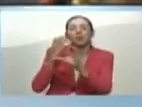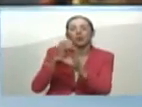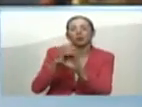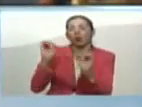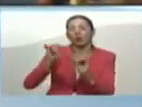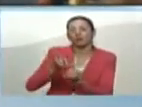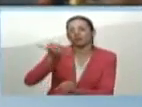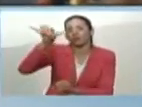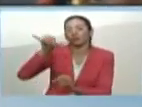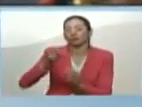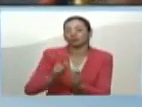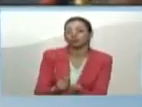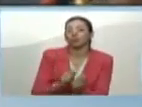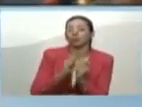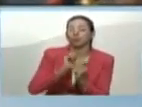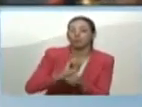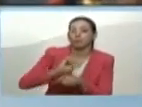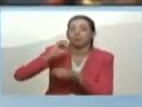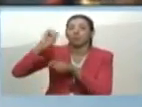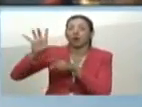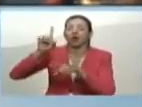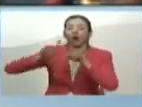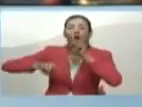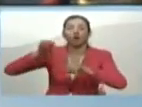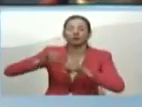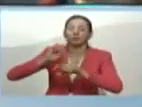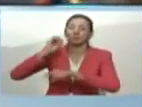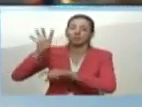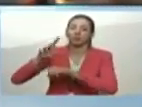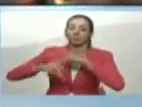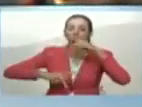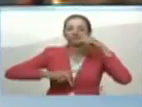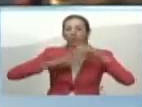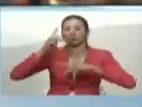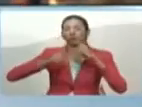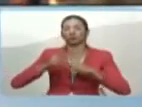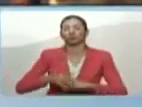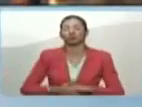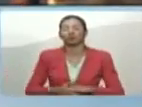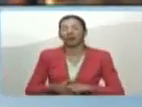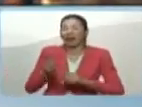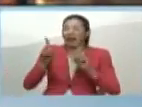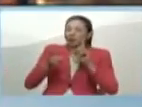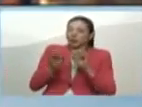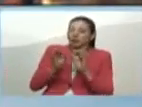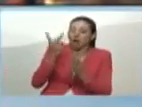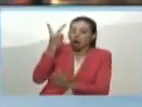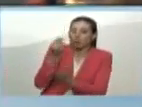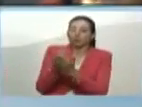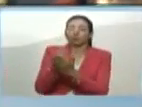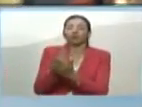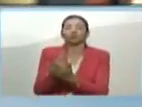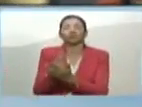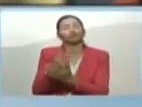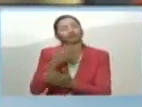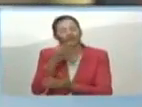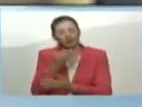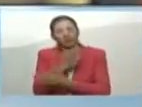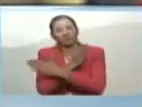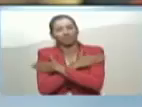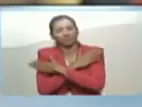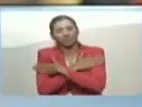para llevarles esos rubros, esa producción, que hay comunas que en verdad, vamos a darle un aplauso,